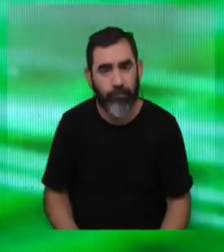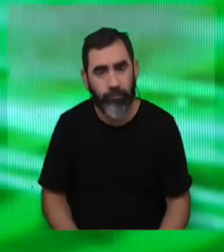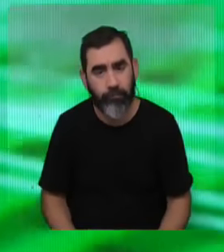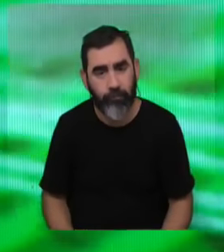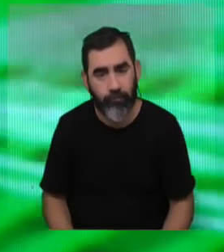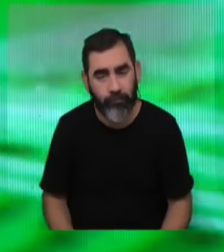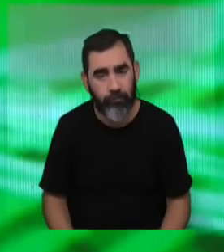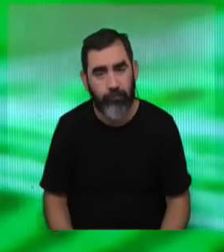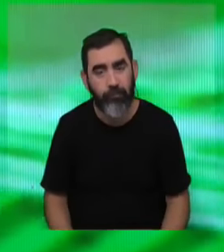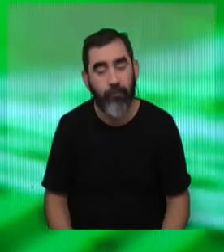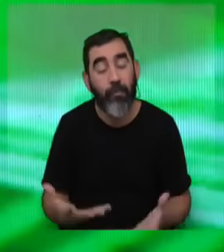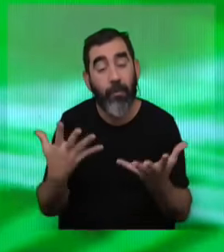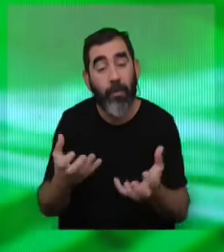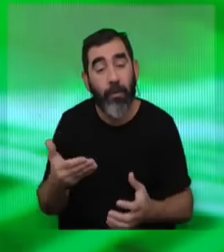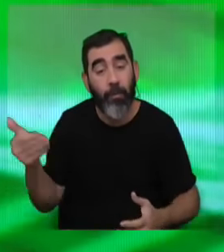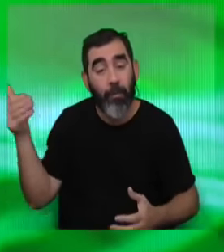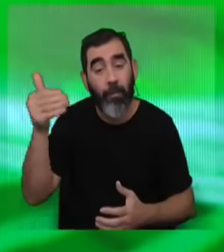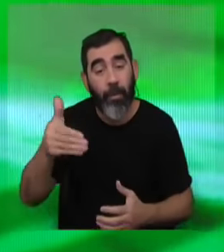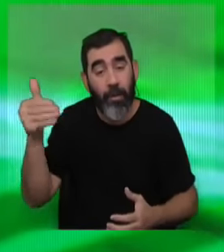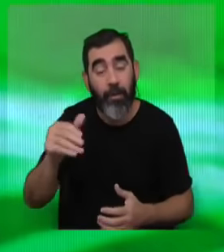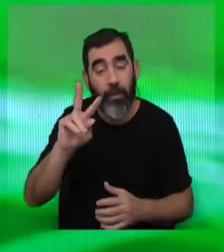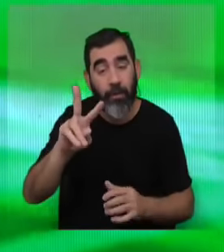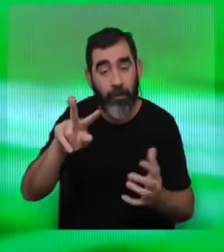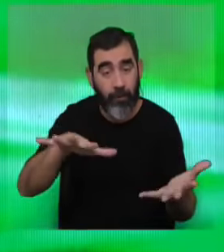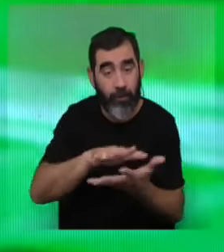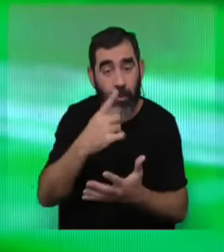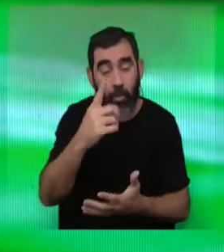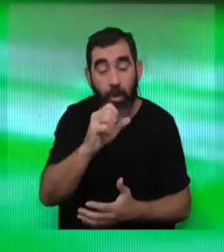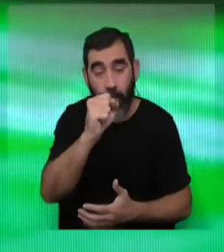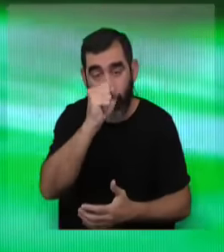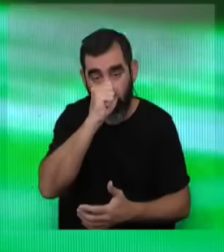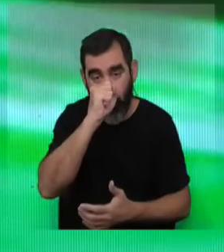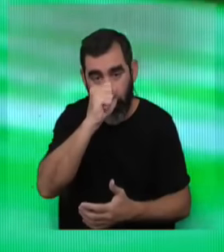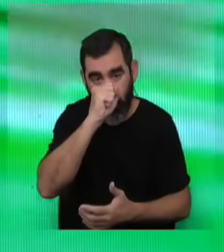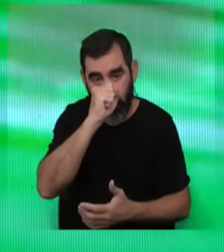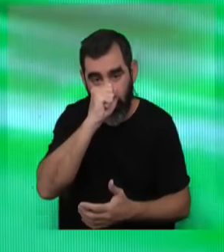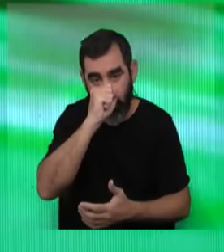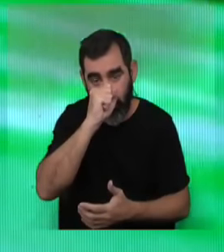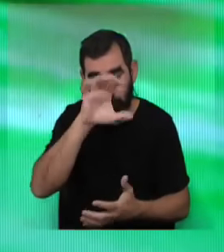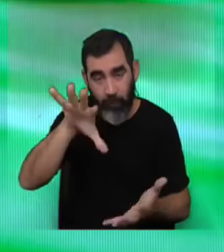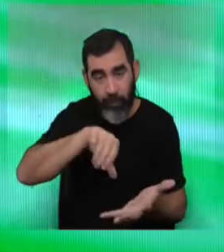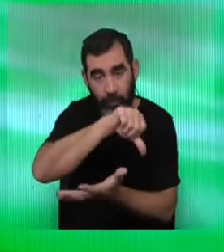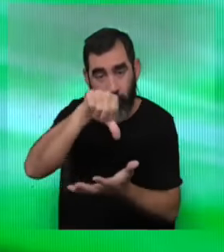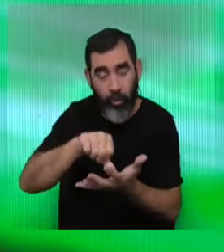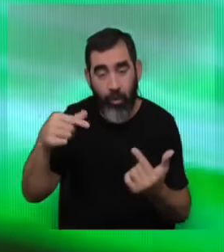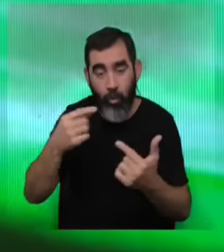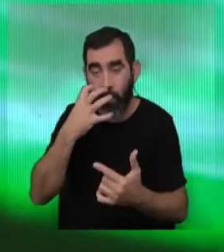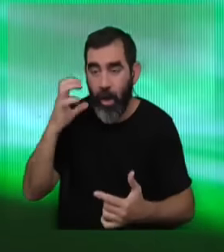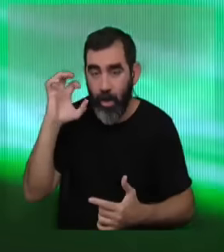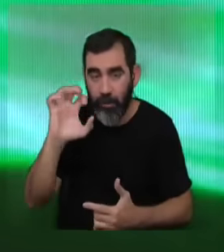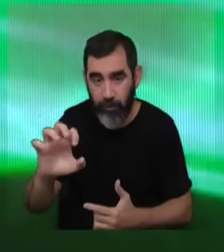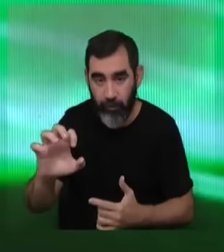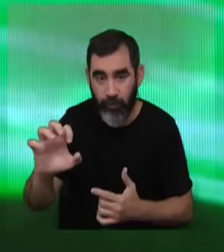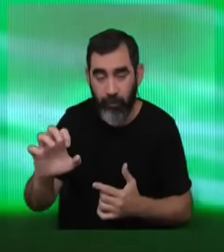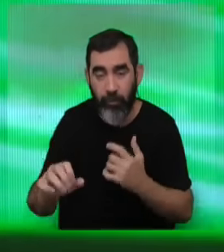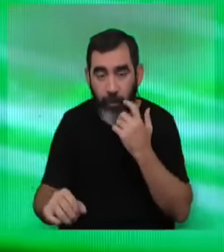elegimos participar en dos instancias una en Florida en el marco de la coalición de ciudades contra el racismo en eso